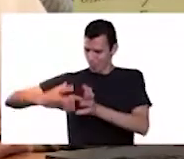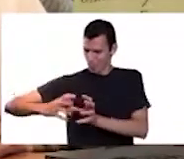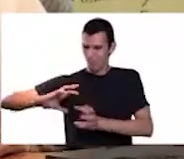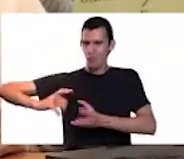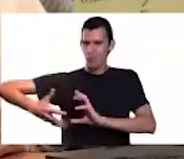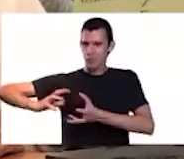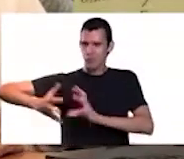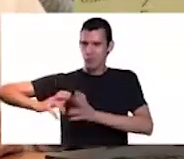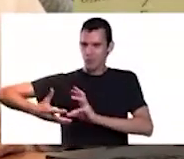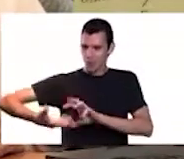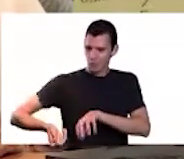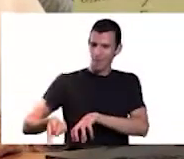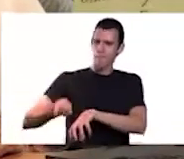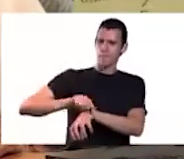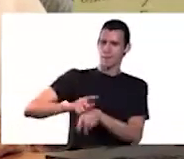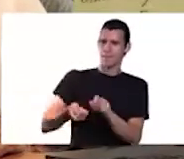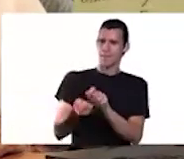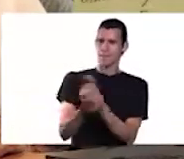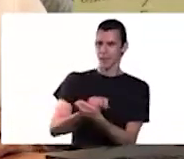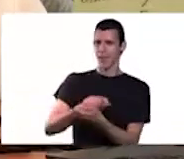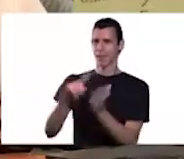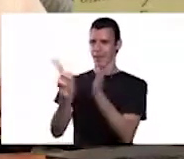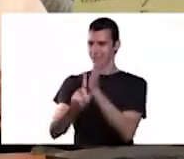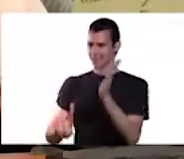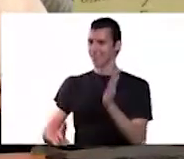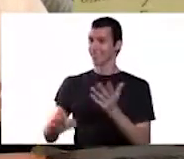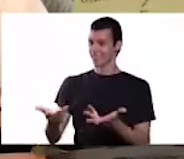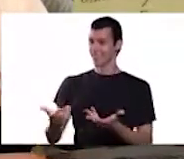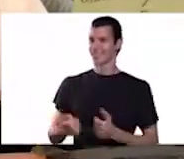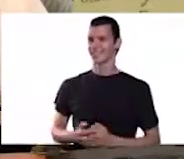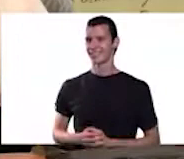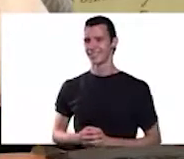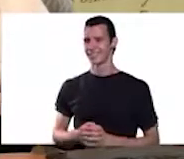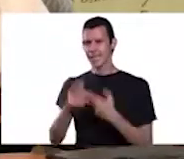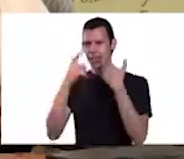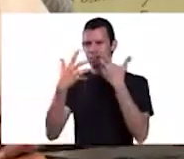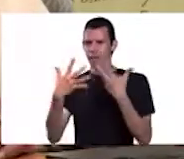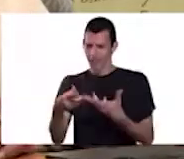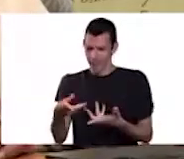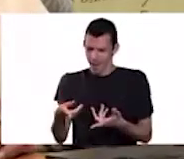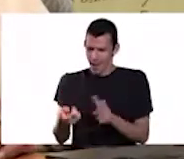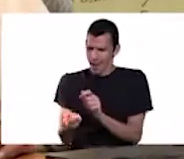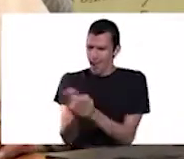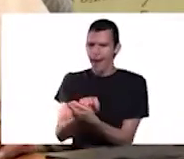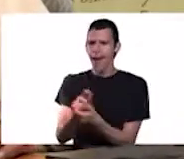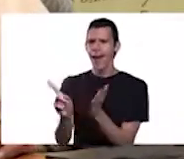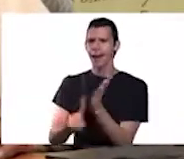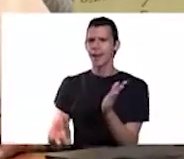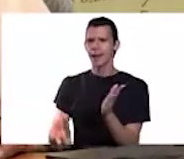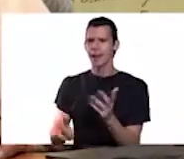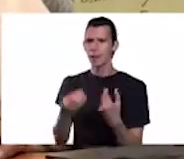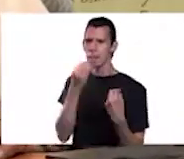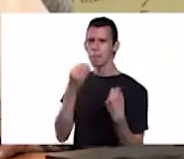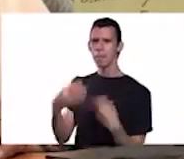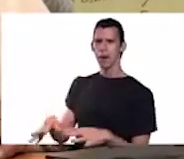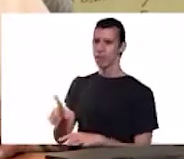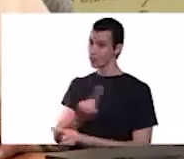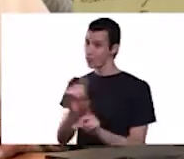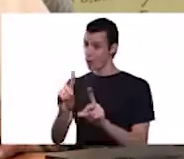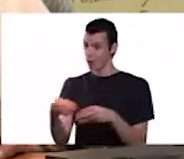tareas se están desempeñando en nuestro país en ese sentido, pero eso hay que multiplicarlo, tenemos que continuar